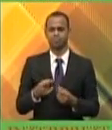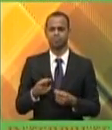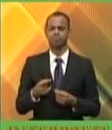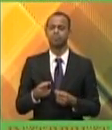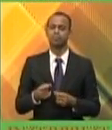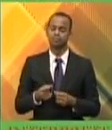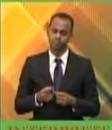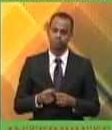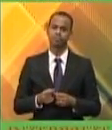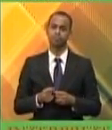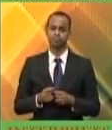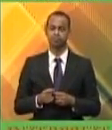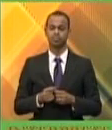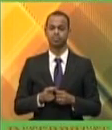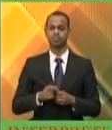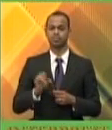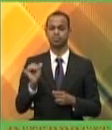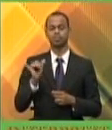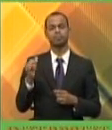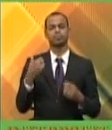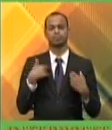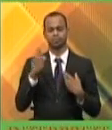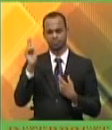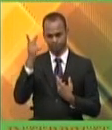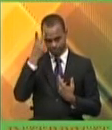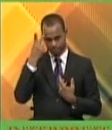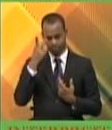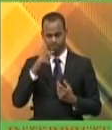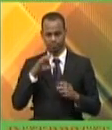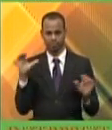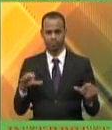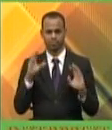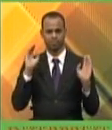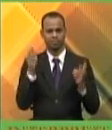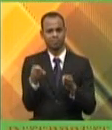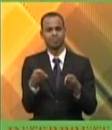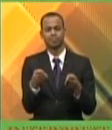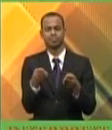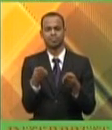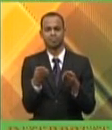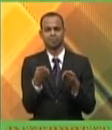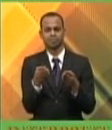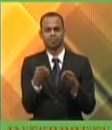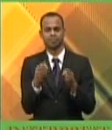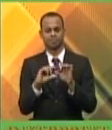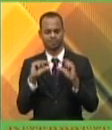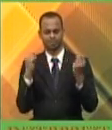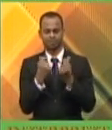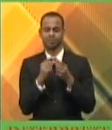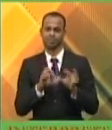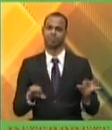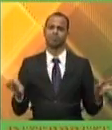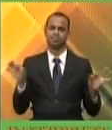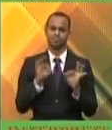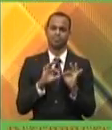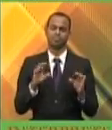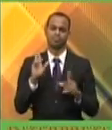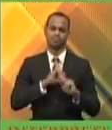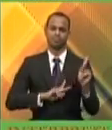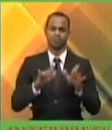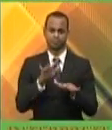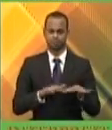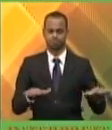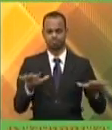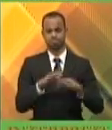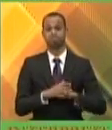ellas y por fin tenemos políticas públicas dirigidas también a un sector tan importante de la población